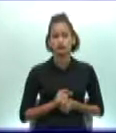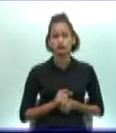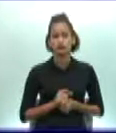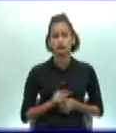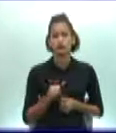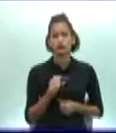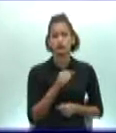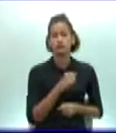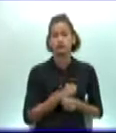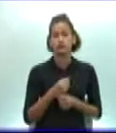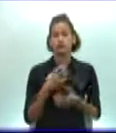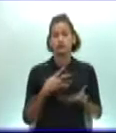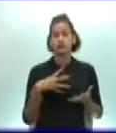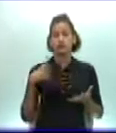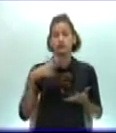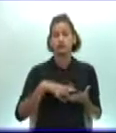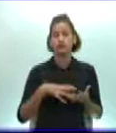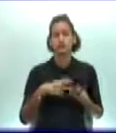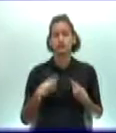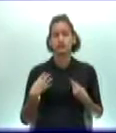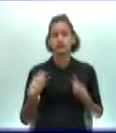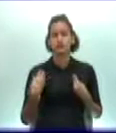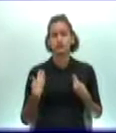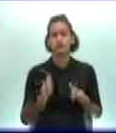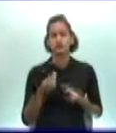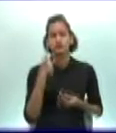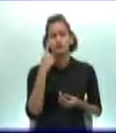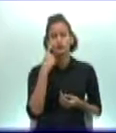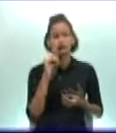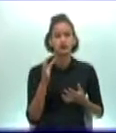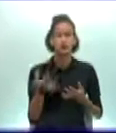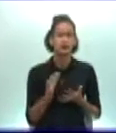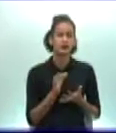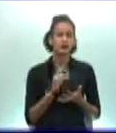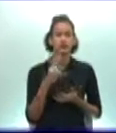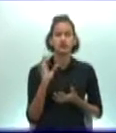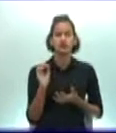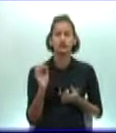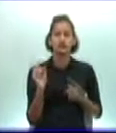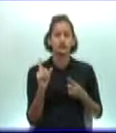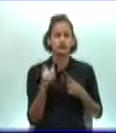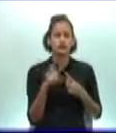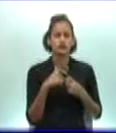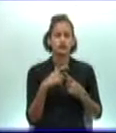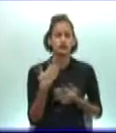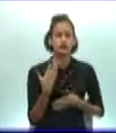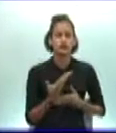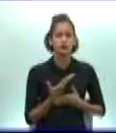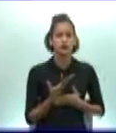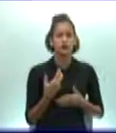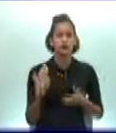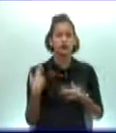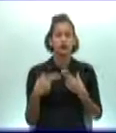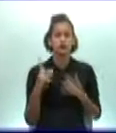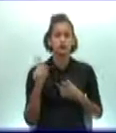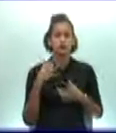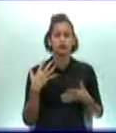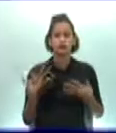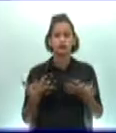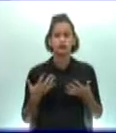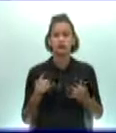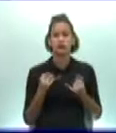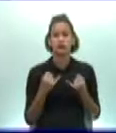Utilizando la tabla que les acabo de presentar y que está en la página 20 del libro de texto, yo les propongo que realicen esta actividad independiente